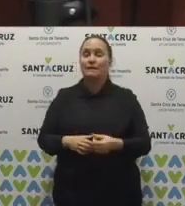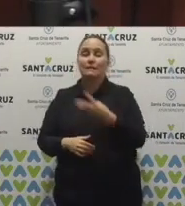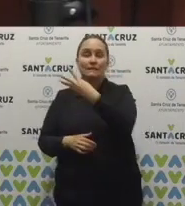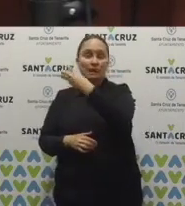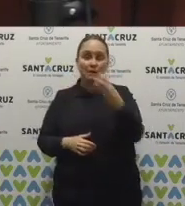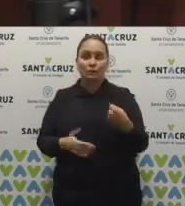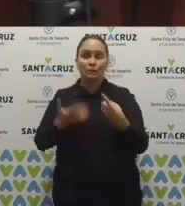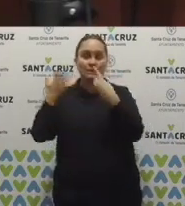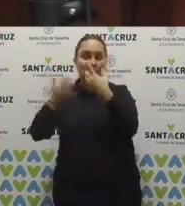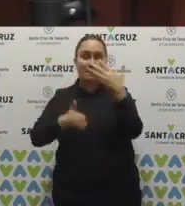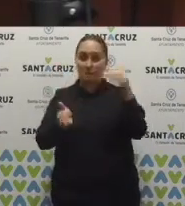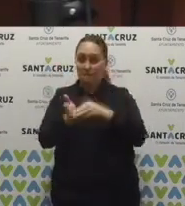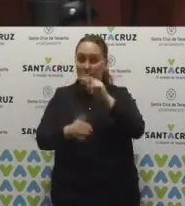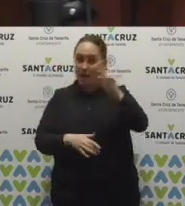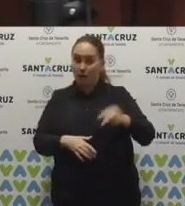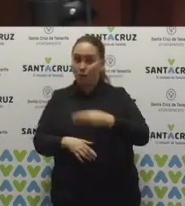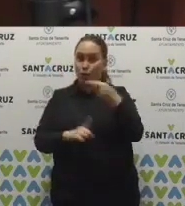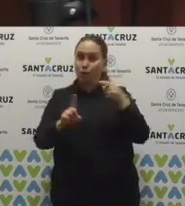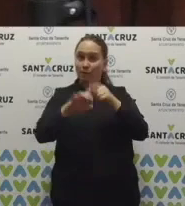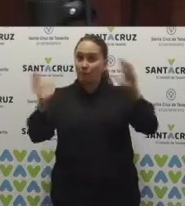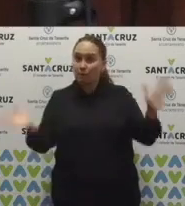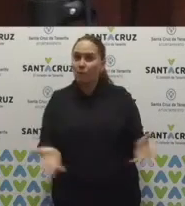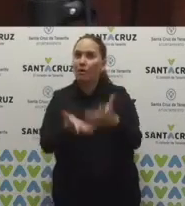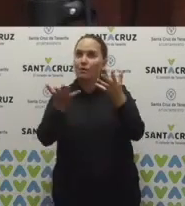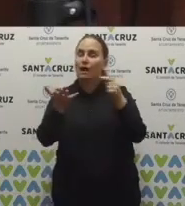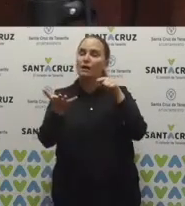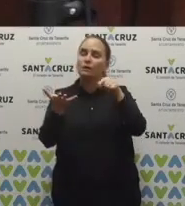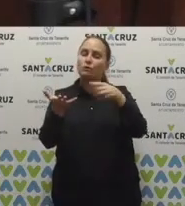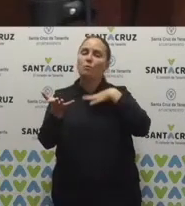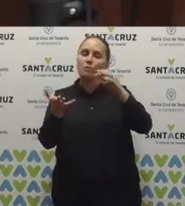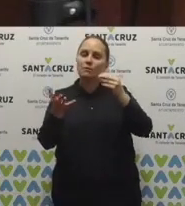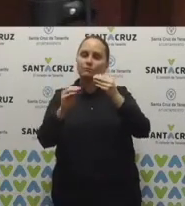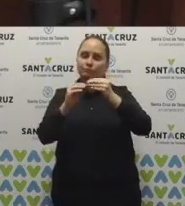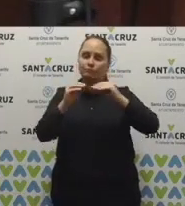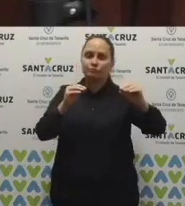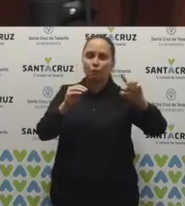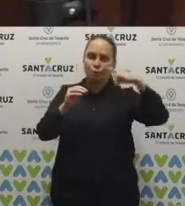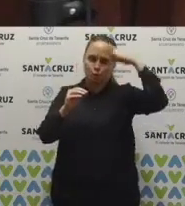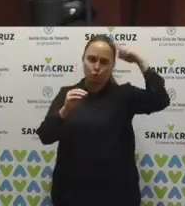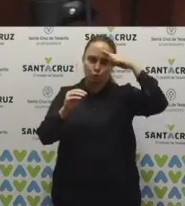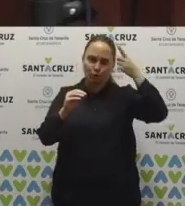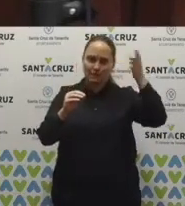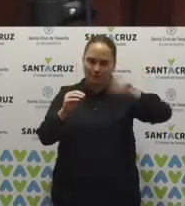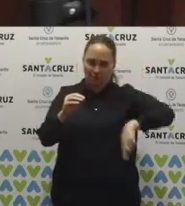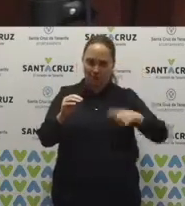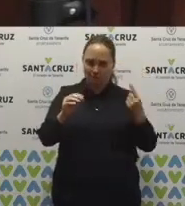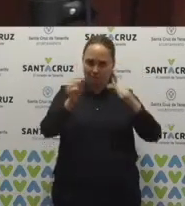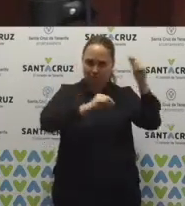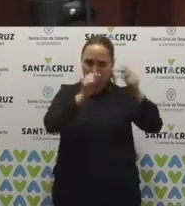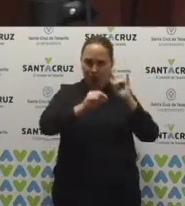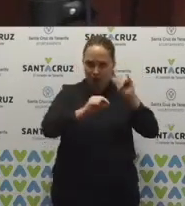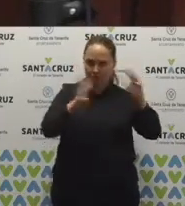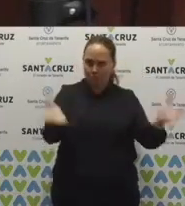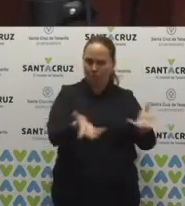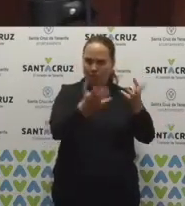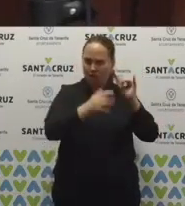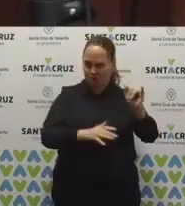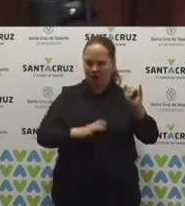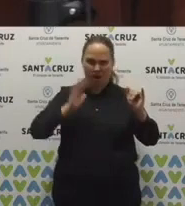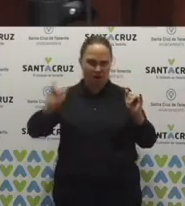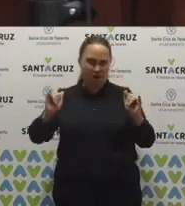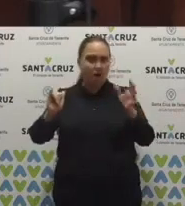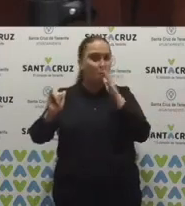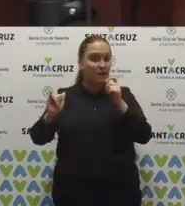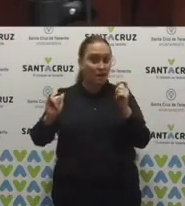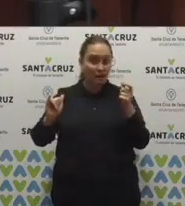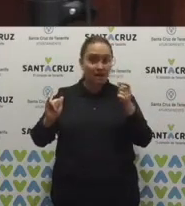promocionar la ciudad digo yo que también podrá tener una partida presupuestaria cultura para su promoción porque ni coincide